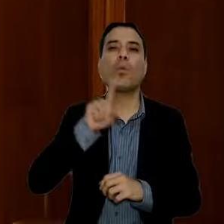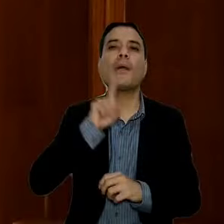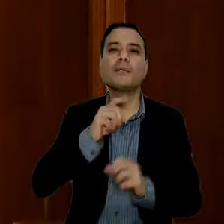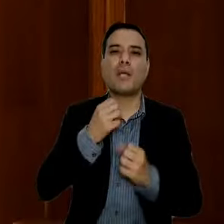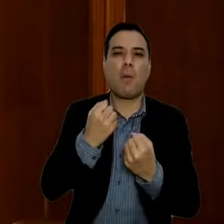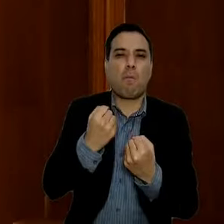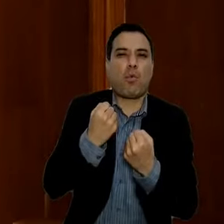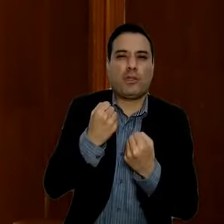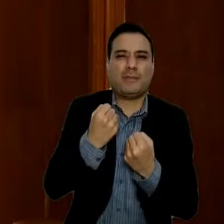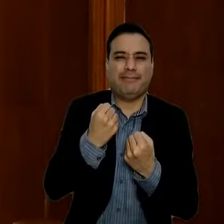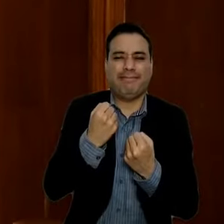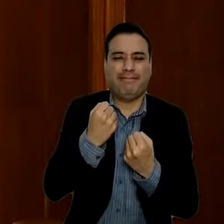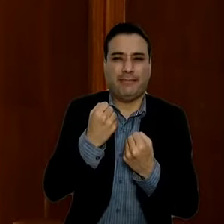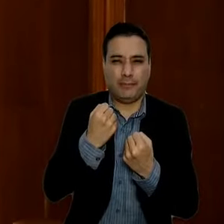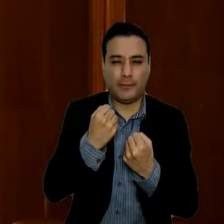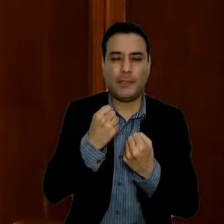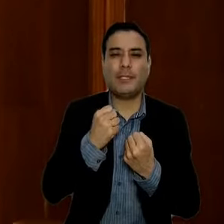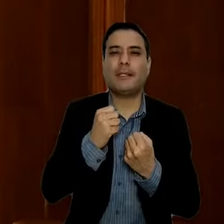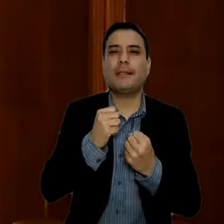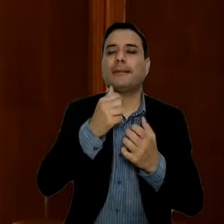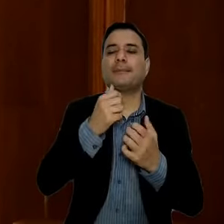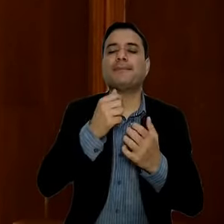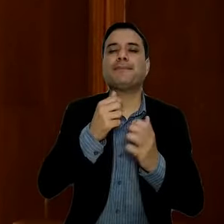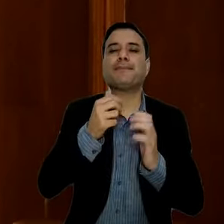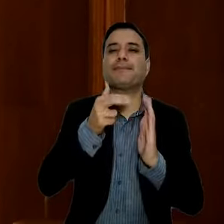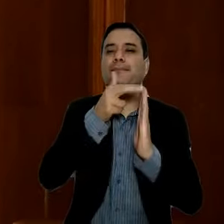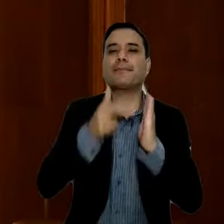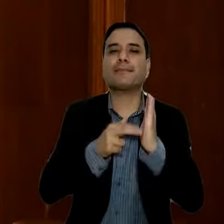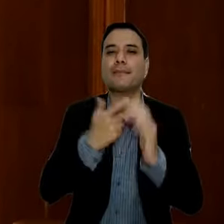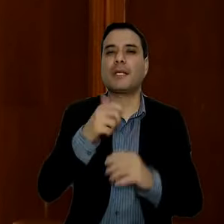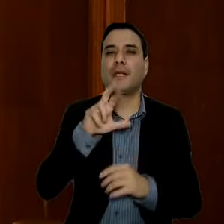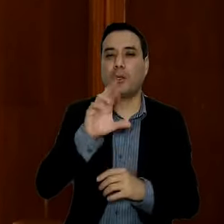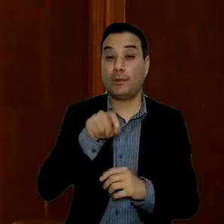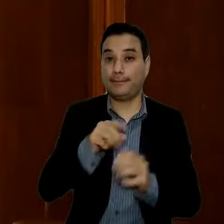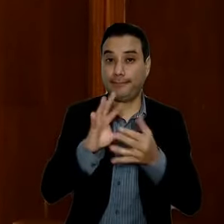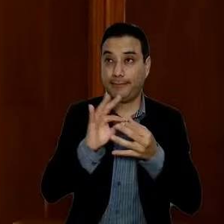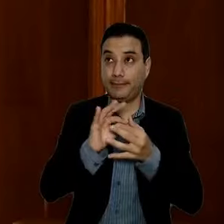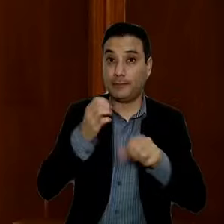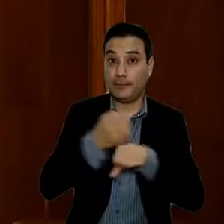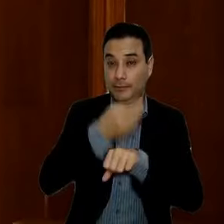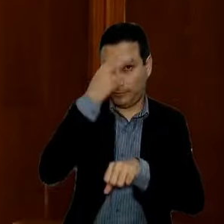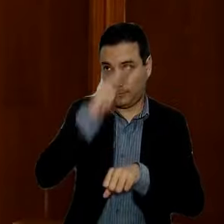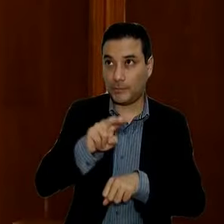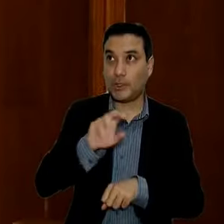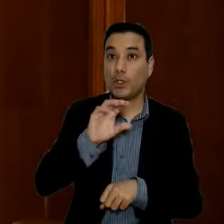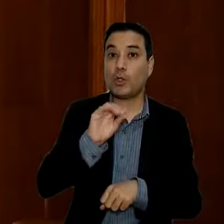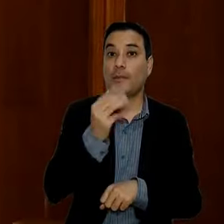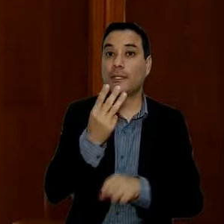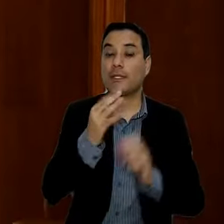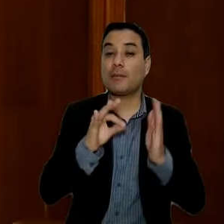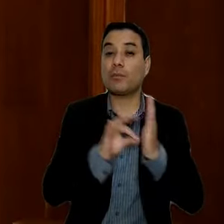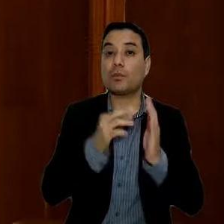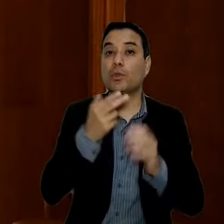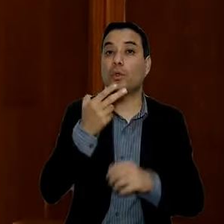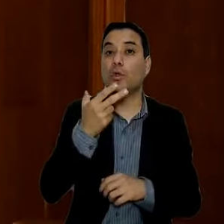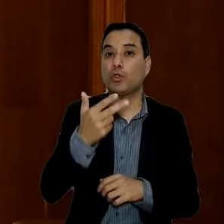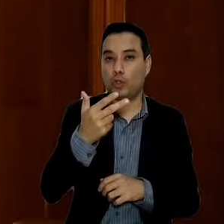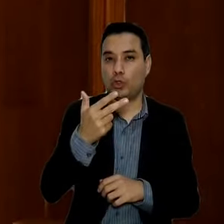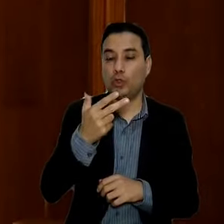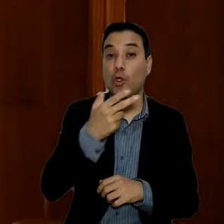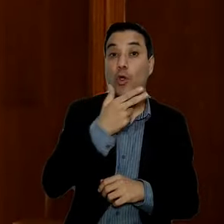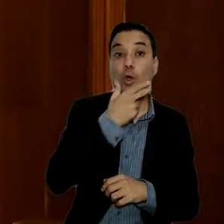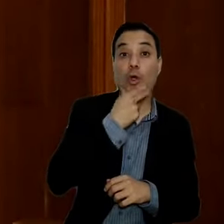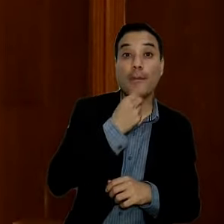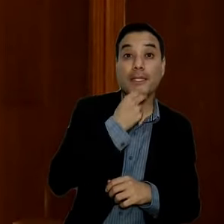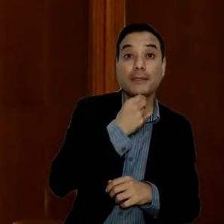indicadores de género subraya que en el Estado de México por cada 93.8 hombres